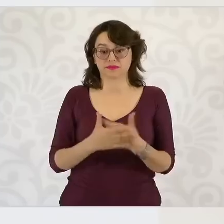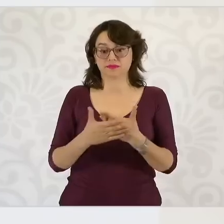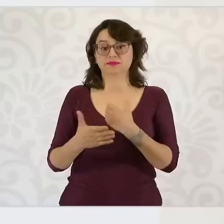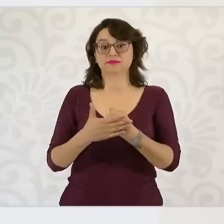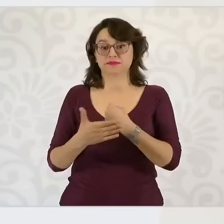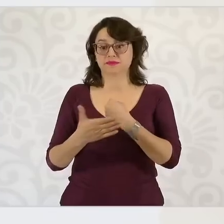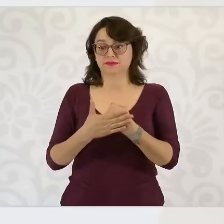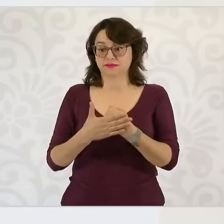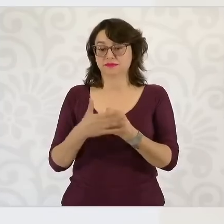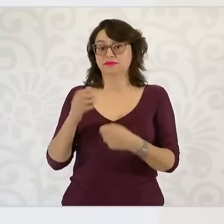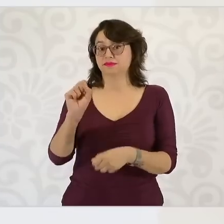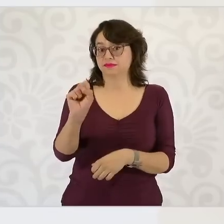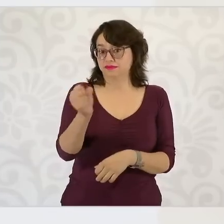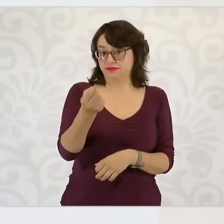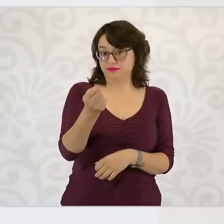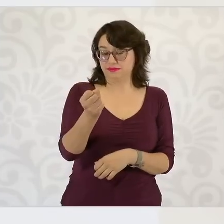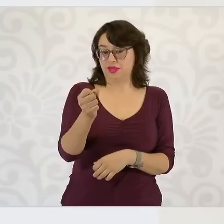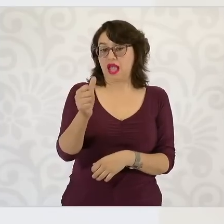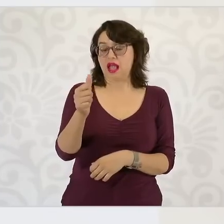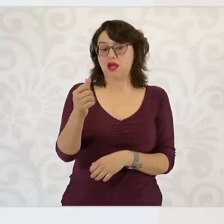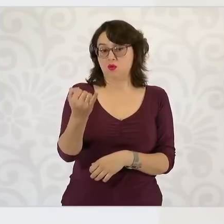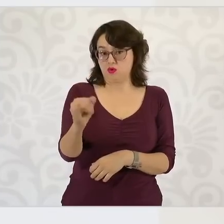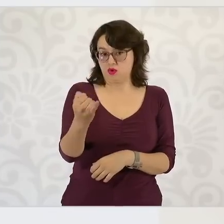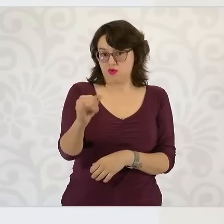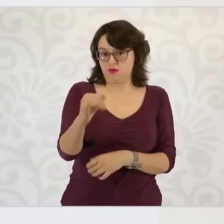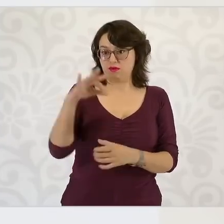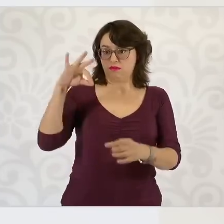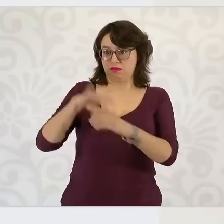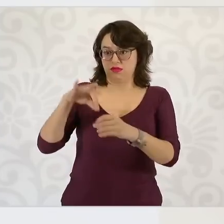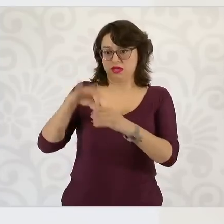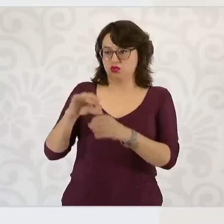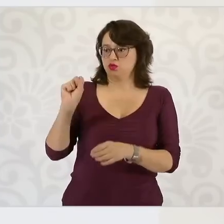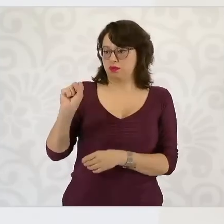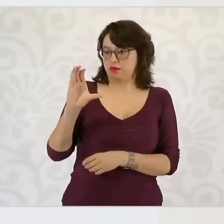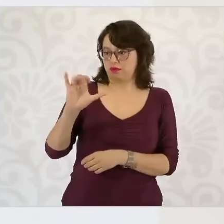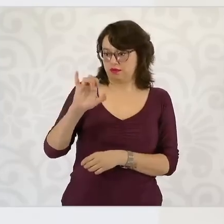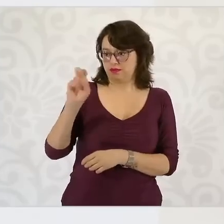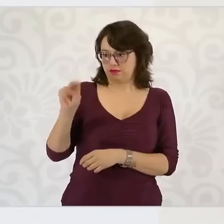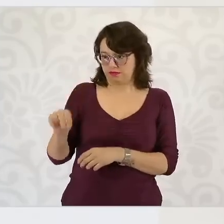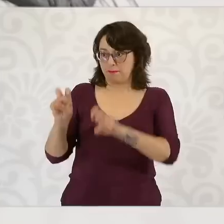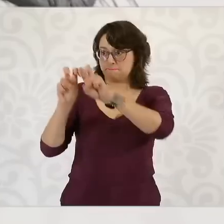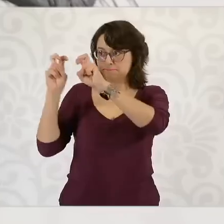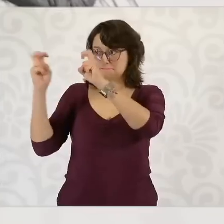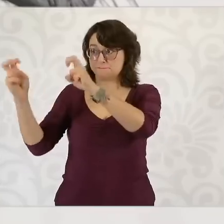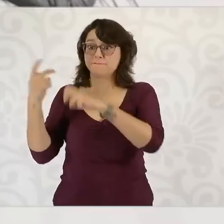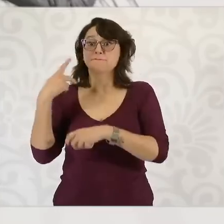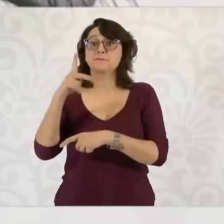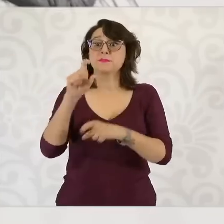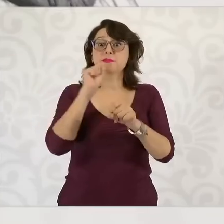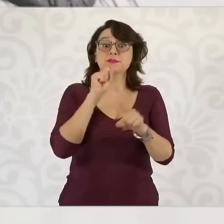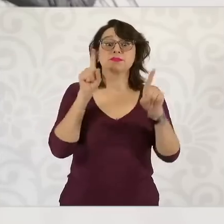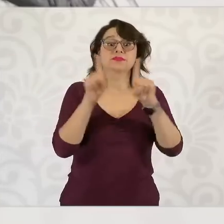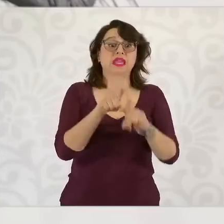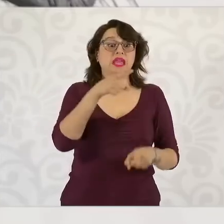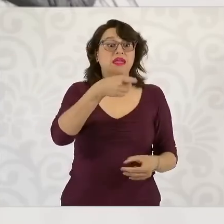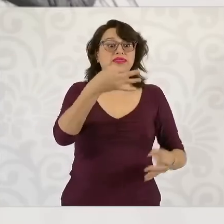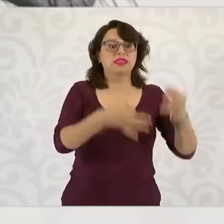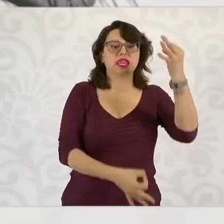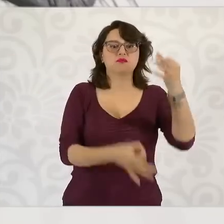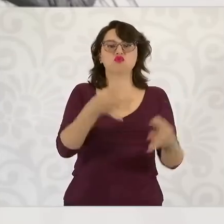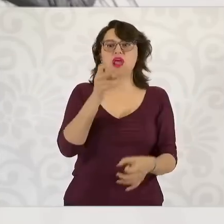al Tribunal de Disciplina Judicial. Esos del Tribunal de Disciplina Judicial van a ser